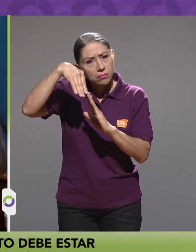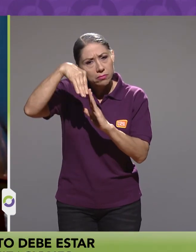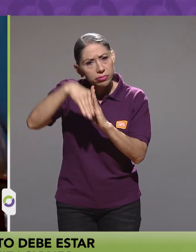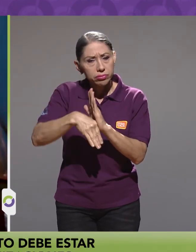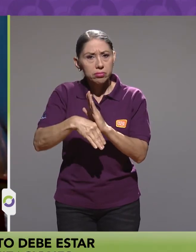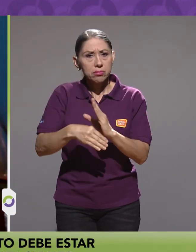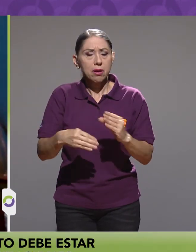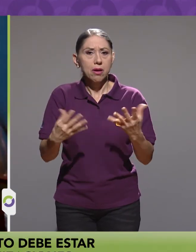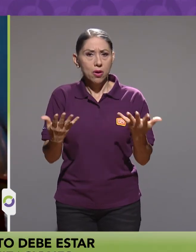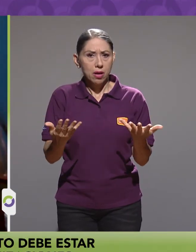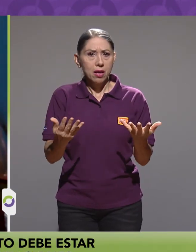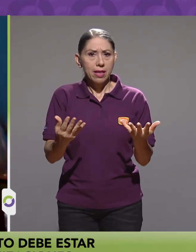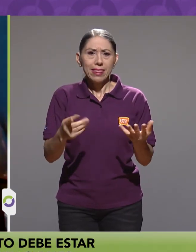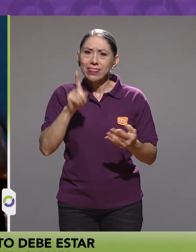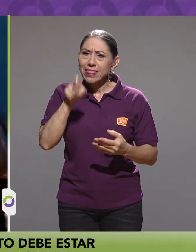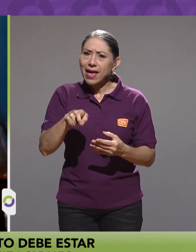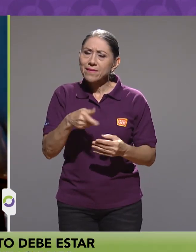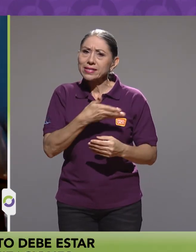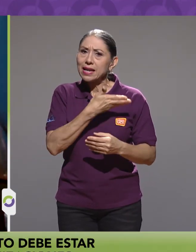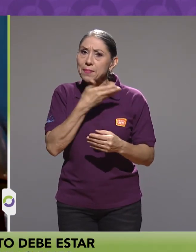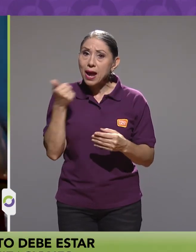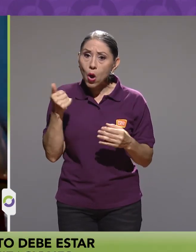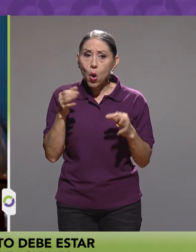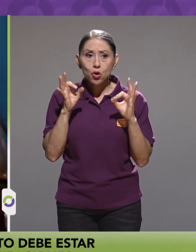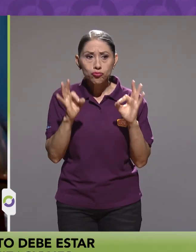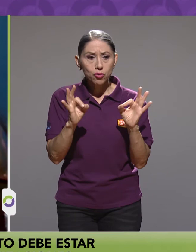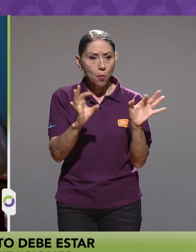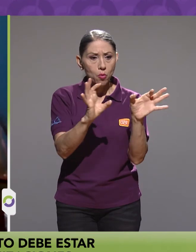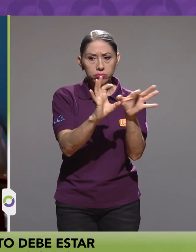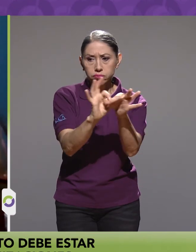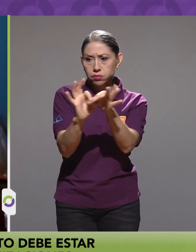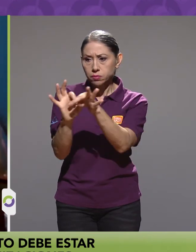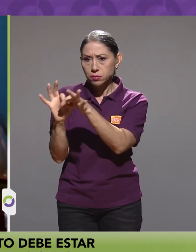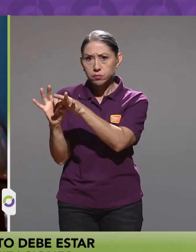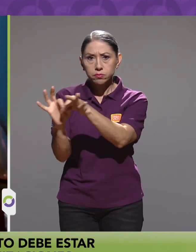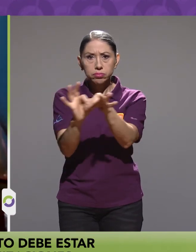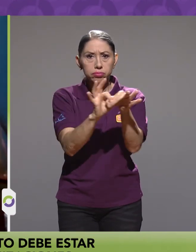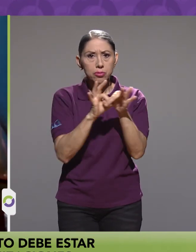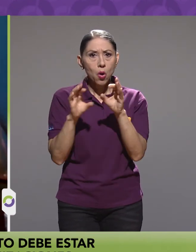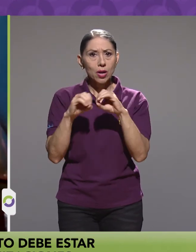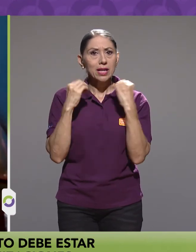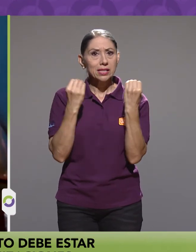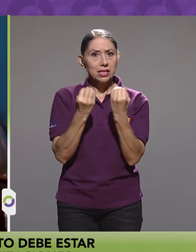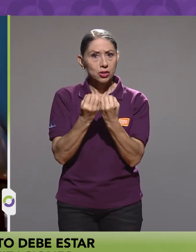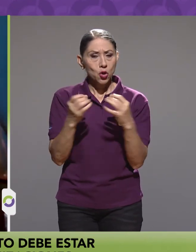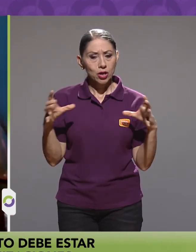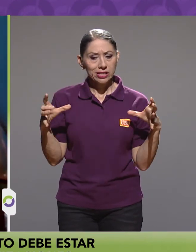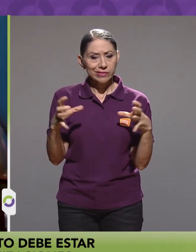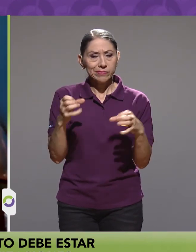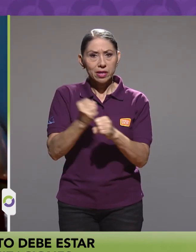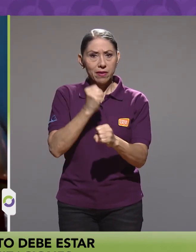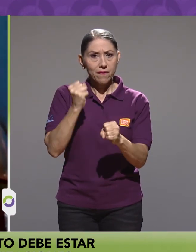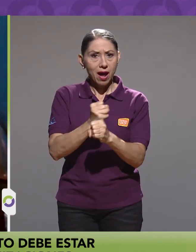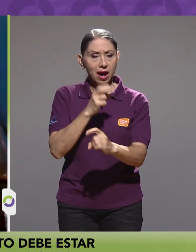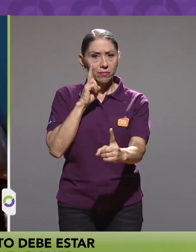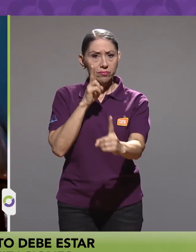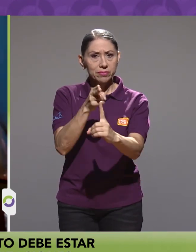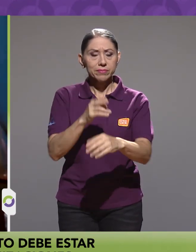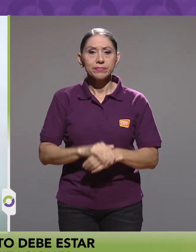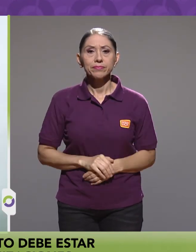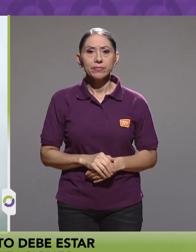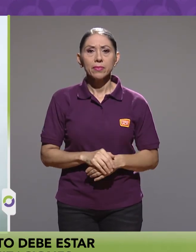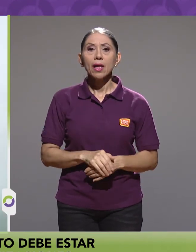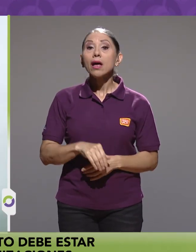más abordado y mucho mejor articulado entre las diversas organizaciones que trabajamos en el